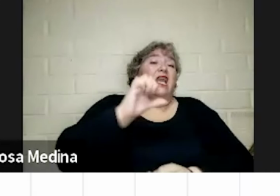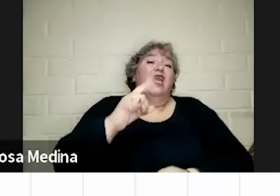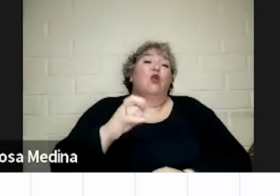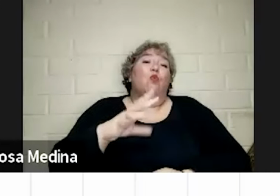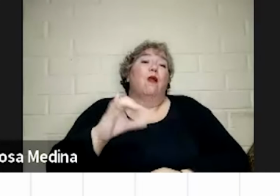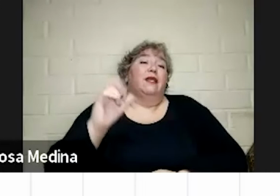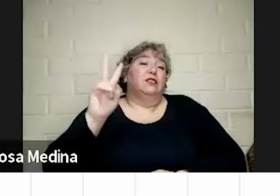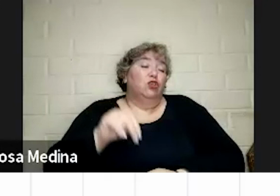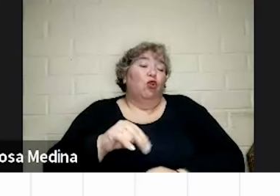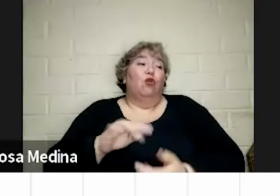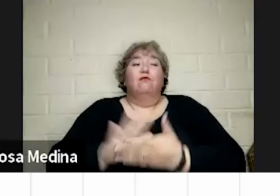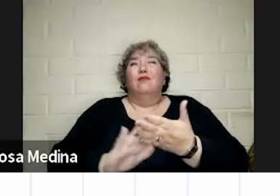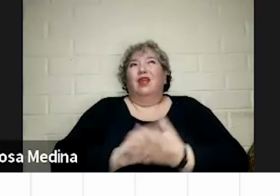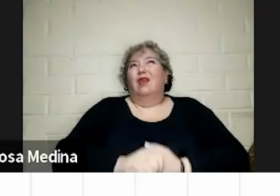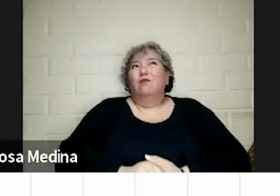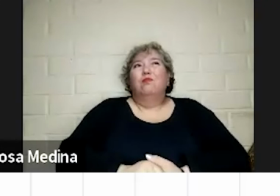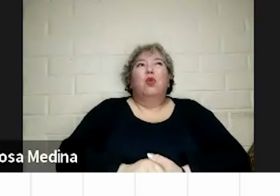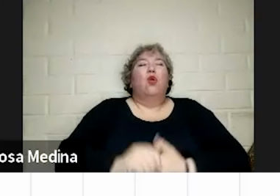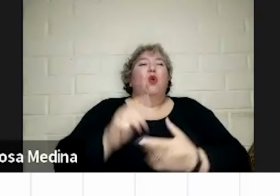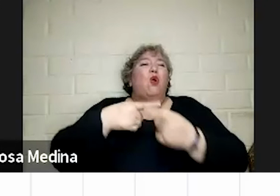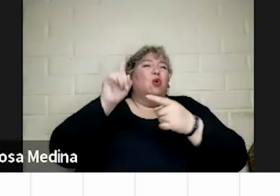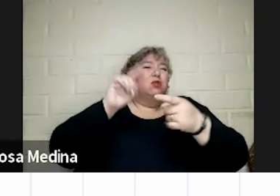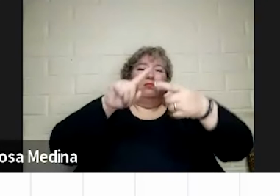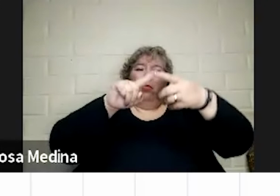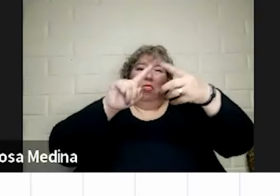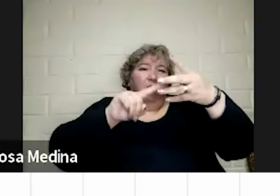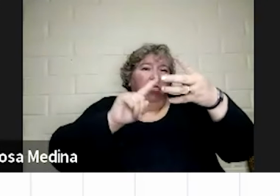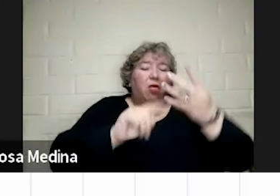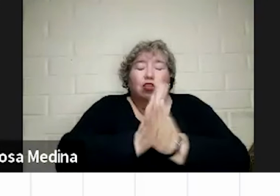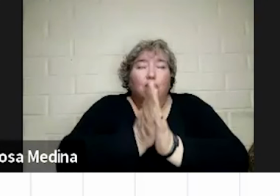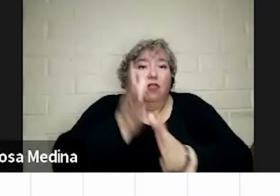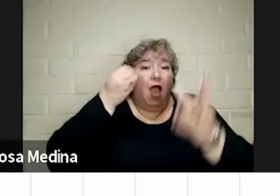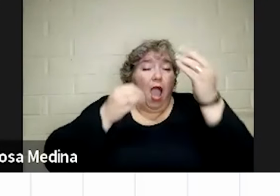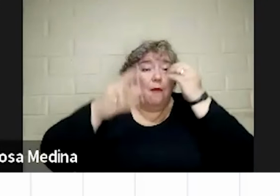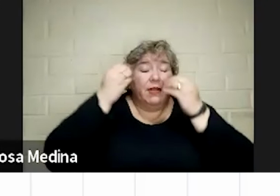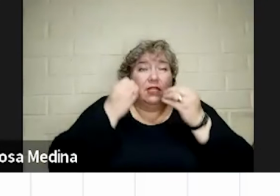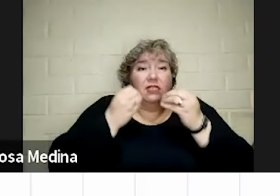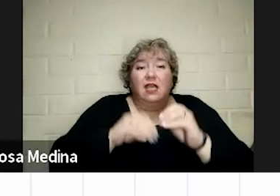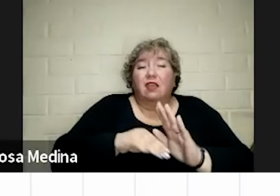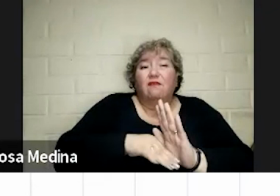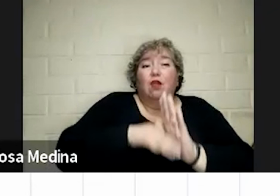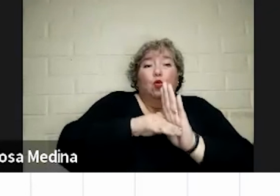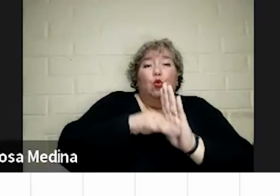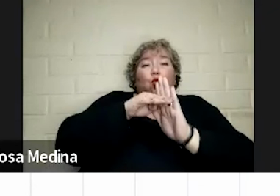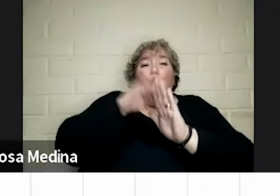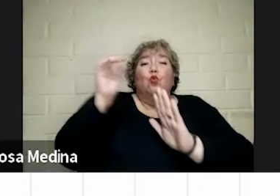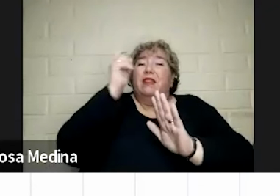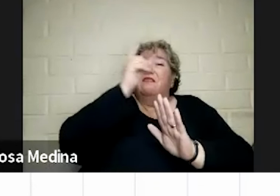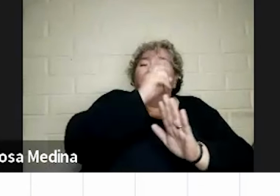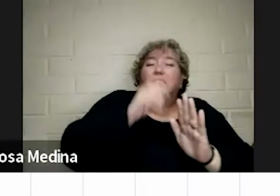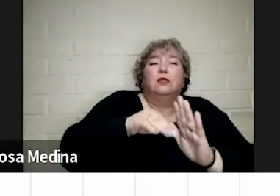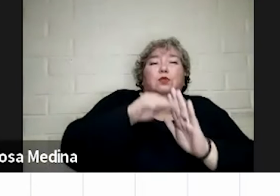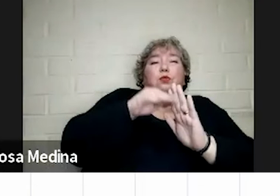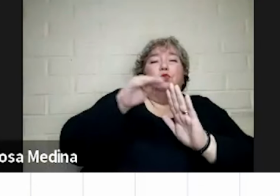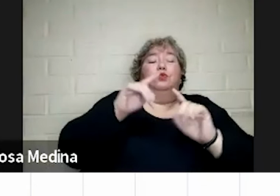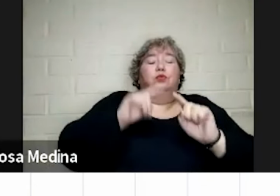sé, tipologías textuales, etcétera. Todos los aprendizajes cada vez más complejos van requiriendo que el estudiante se vuelva a adaptar,